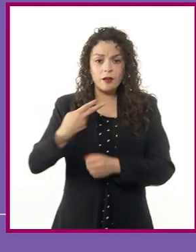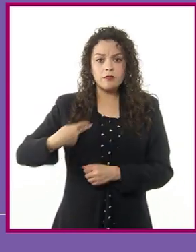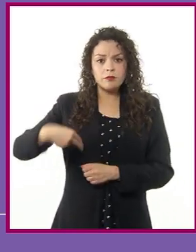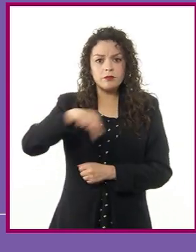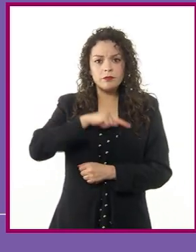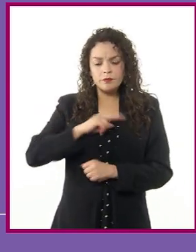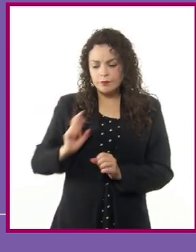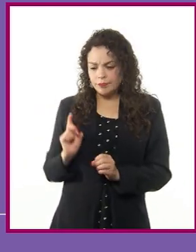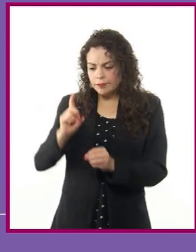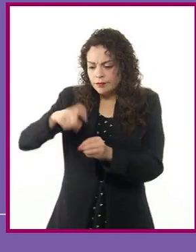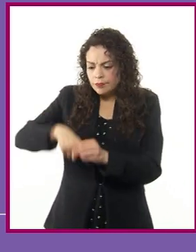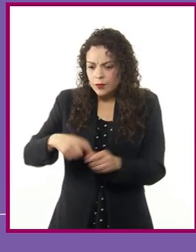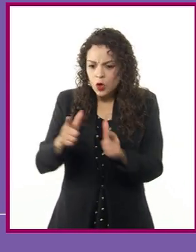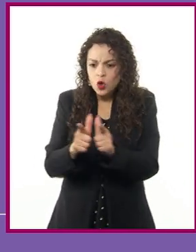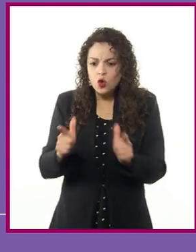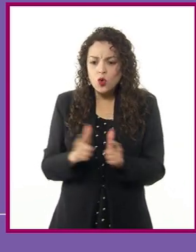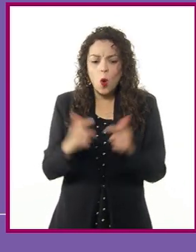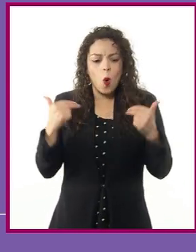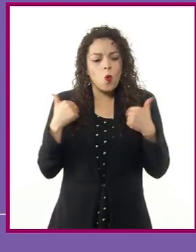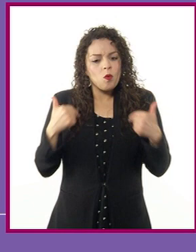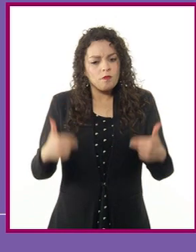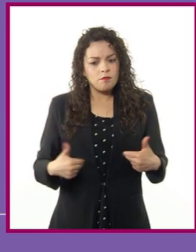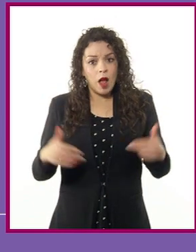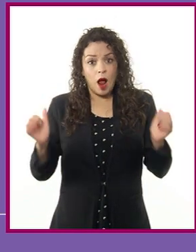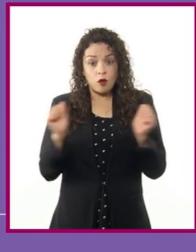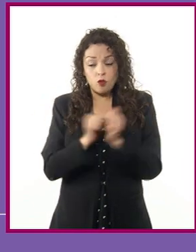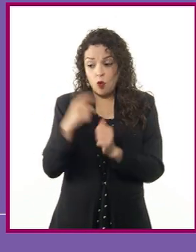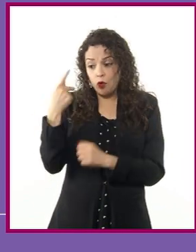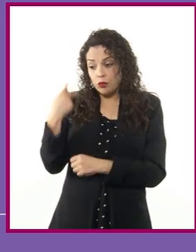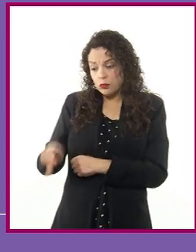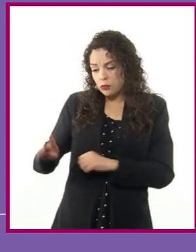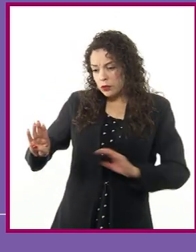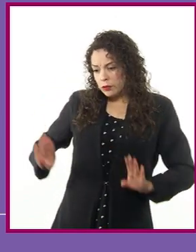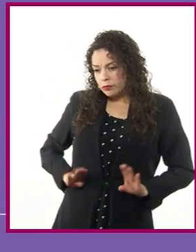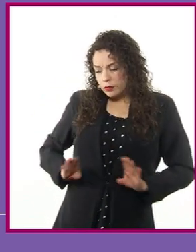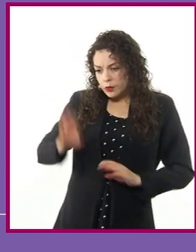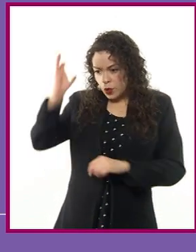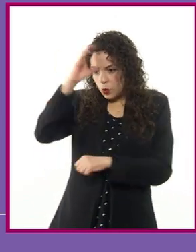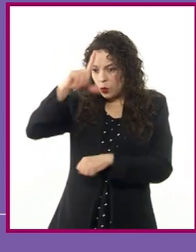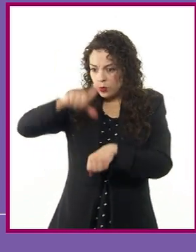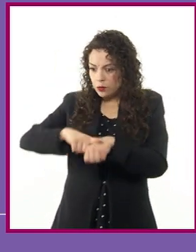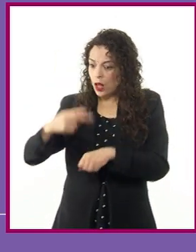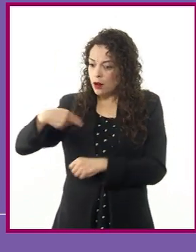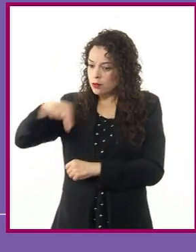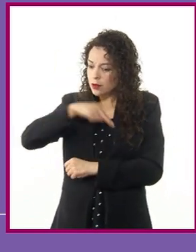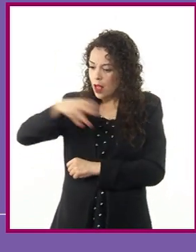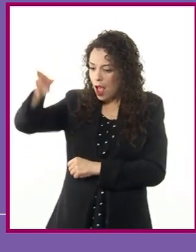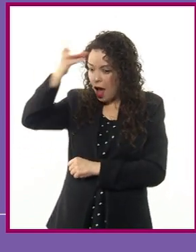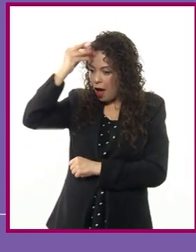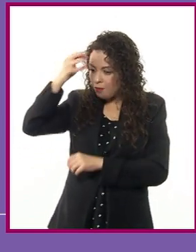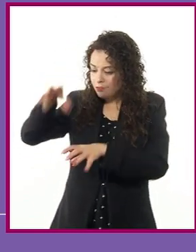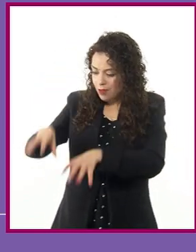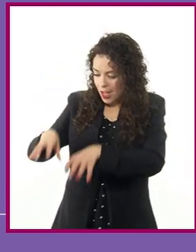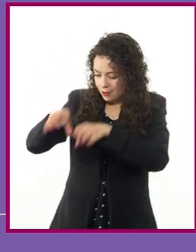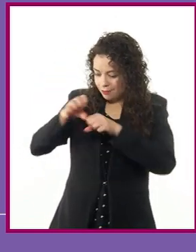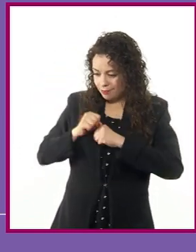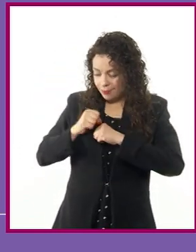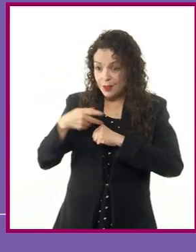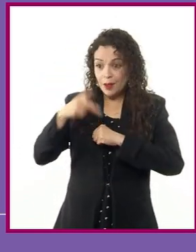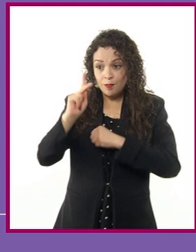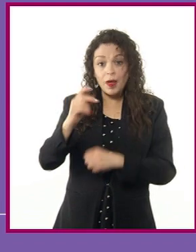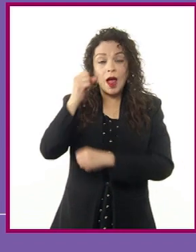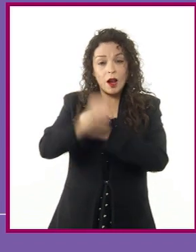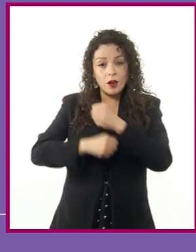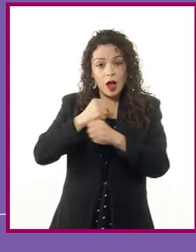un grupo humano, con rasgos culturales que aprendemos, hacemos propios y modificamos a lo largo del